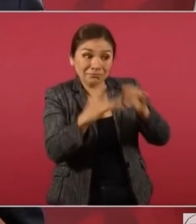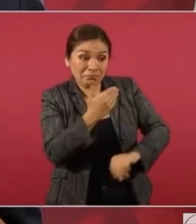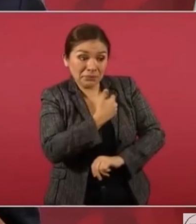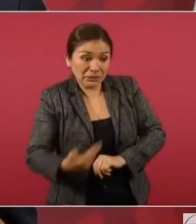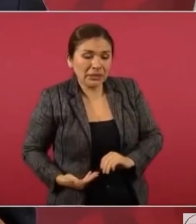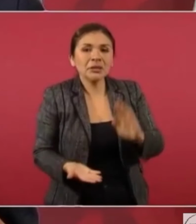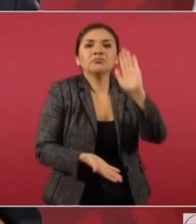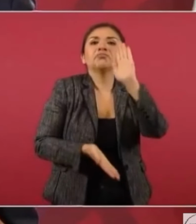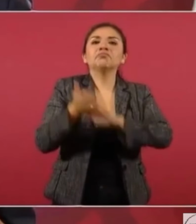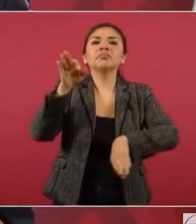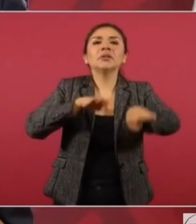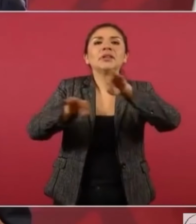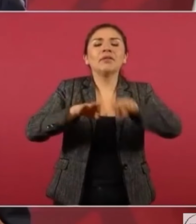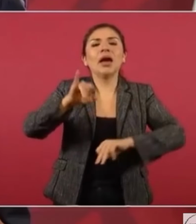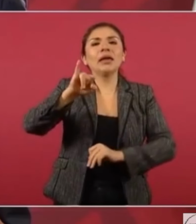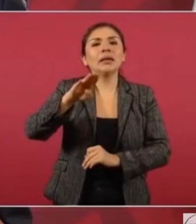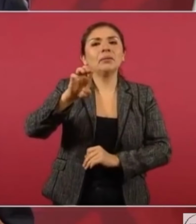de consejero.